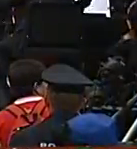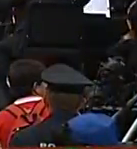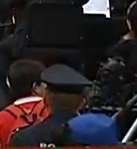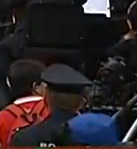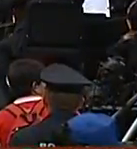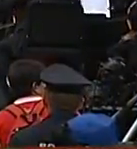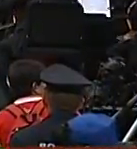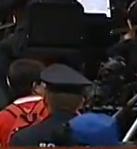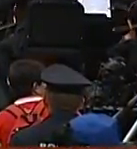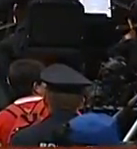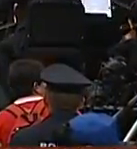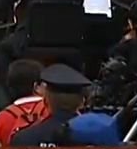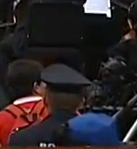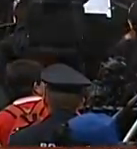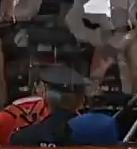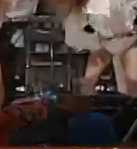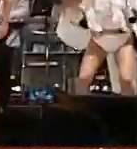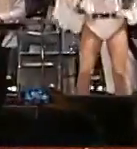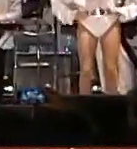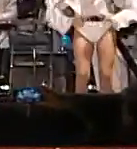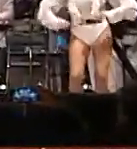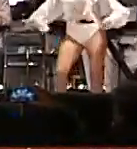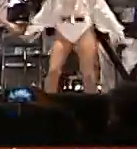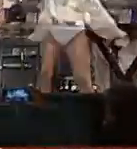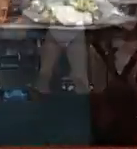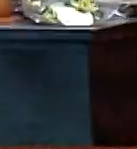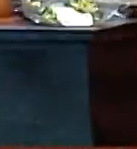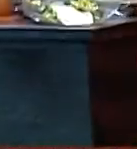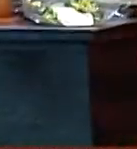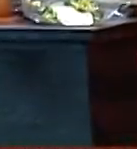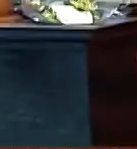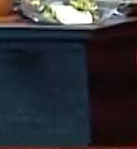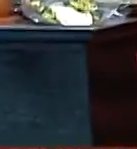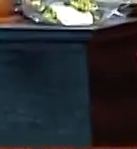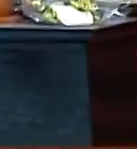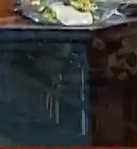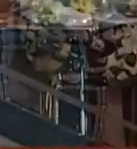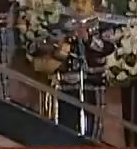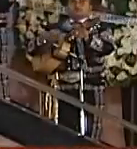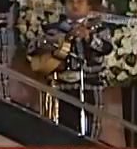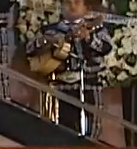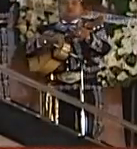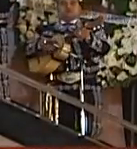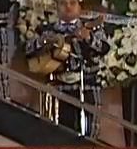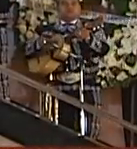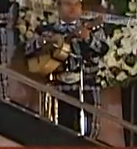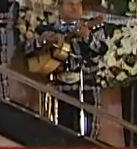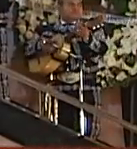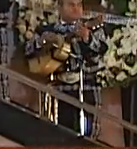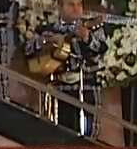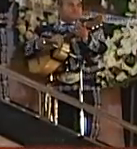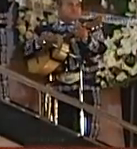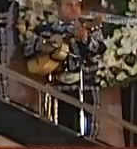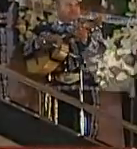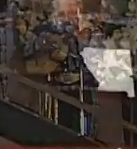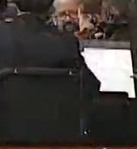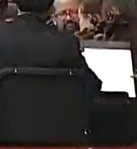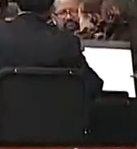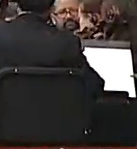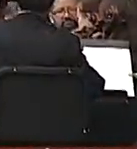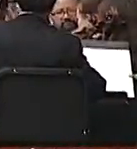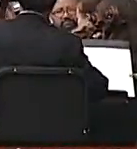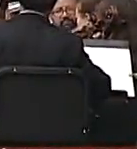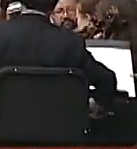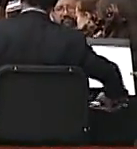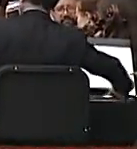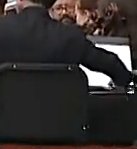Amor Eterno fue de la música clásica al pop y de la ópera al ranchero, abarcando toda clase de géneros. Dirigida por el